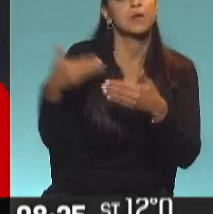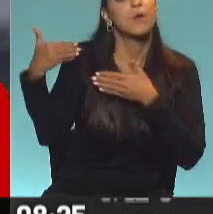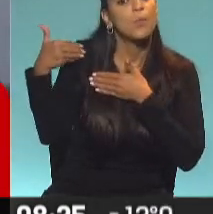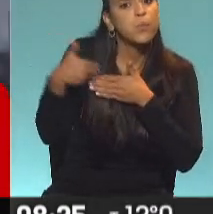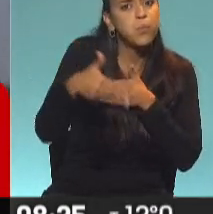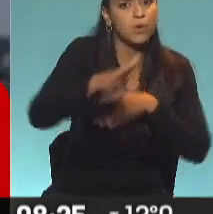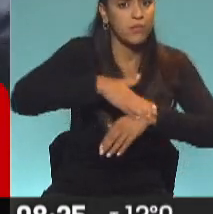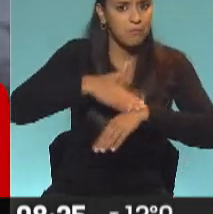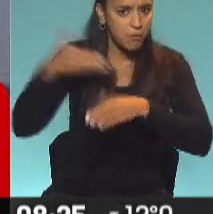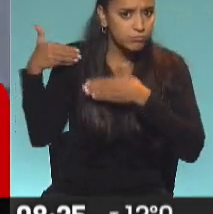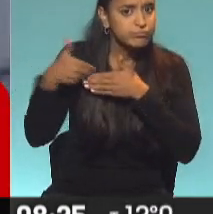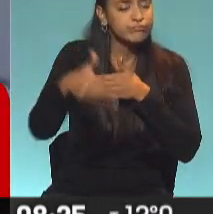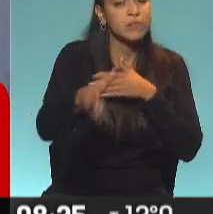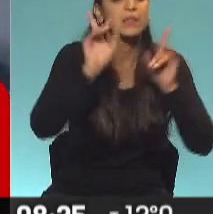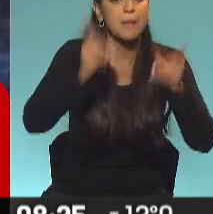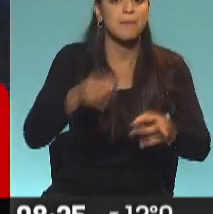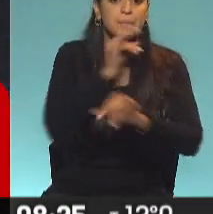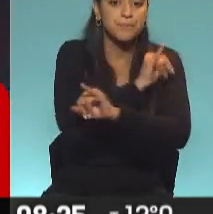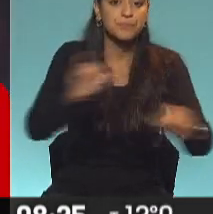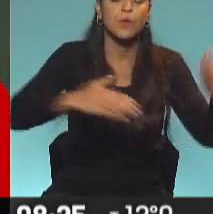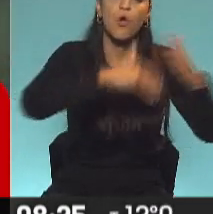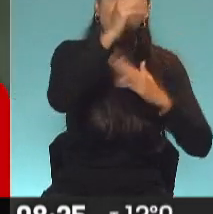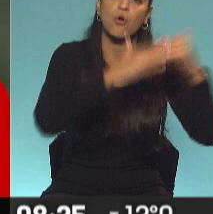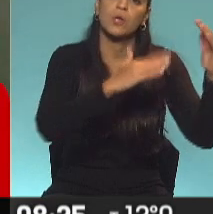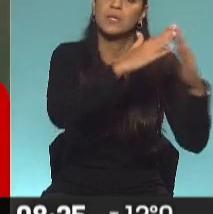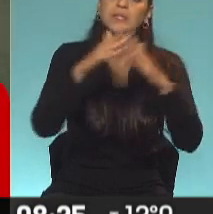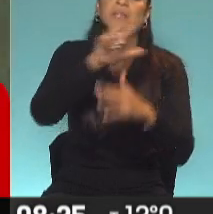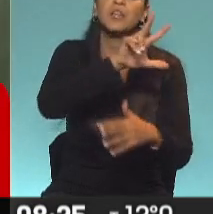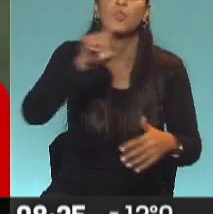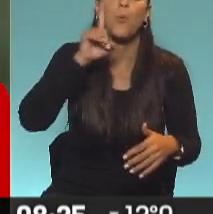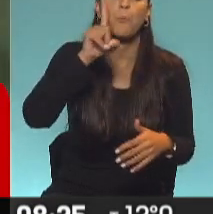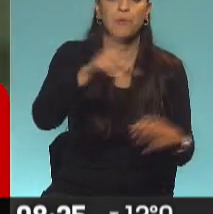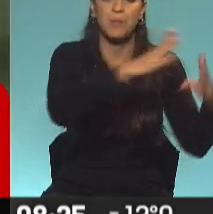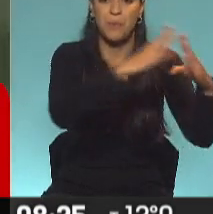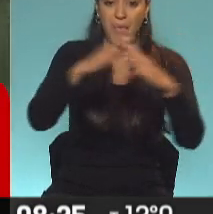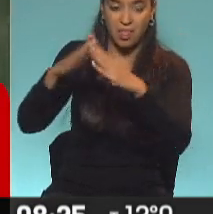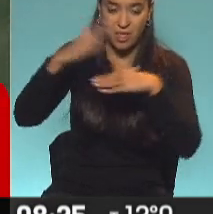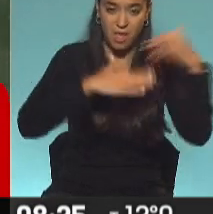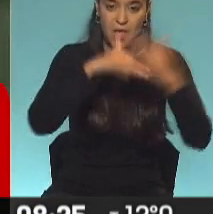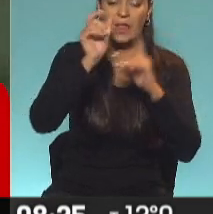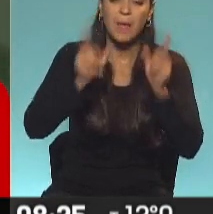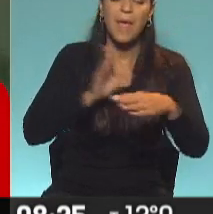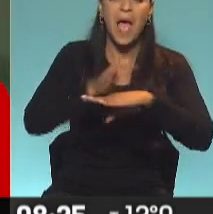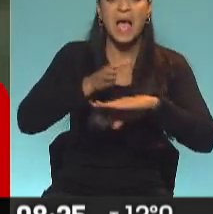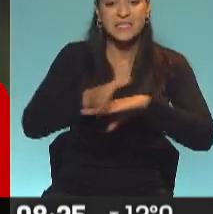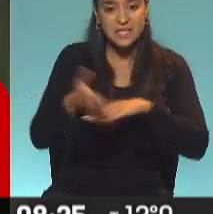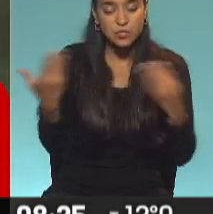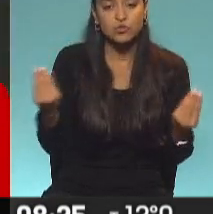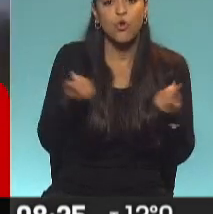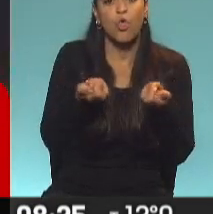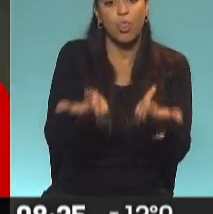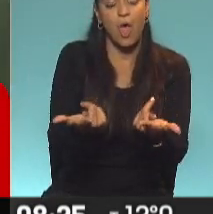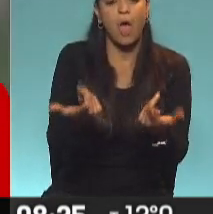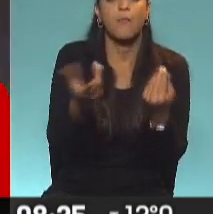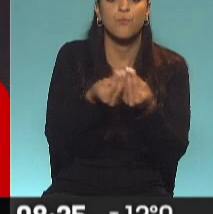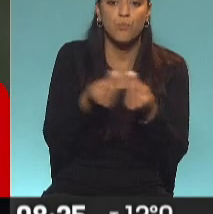en el tiempo, también anunció la construcción de 31.000 viviendas. El acceso les ofreció a muchos de